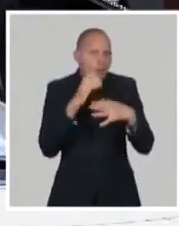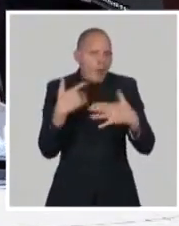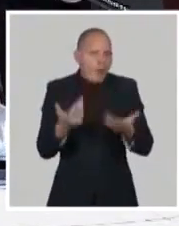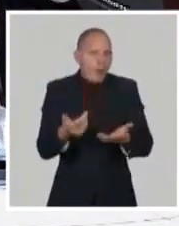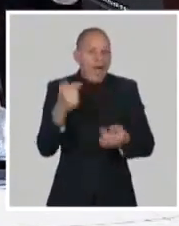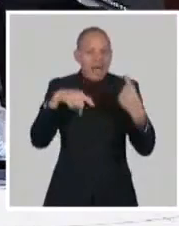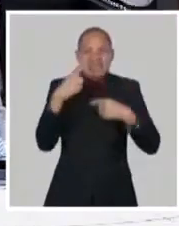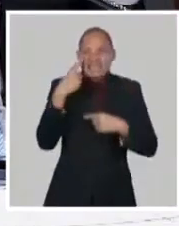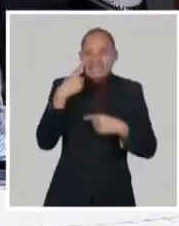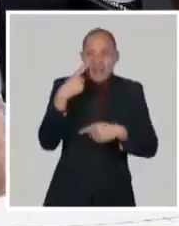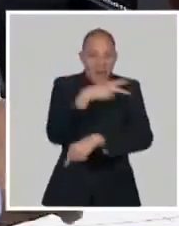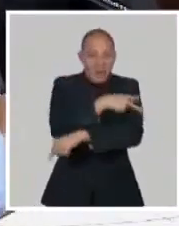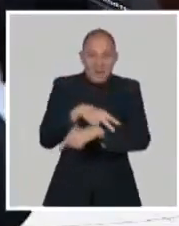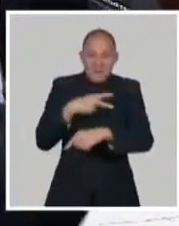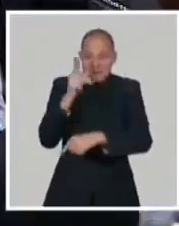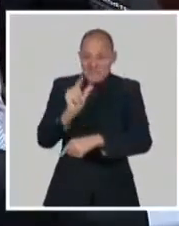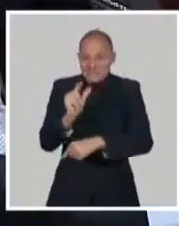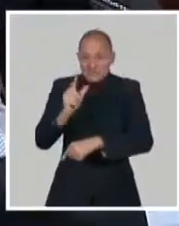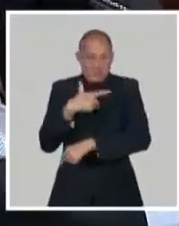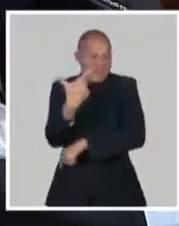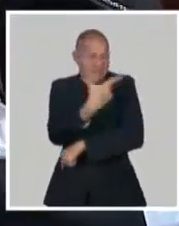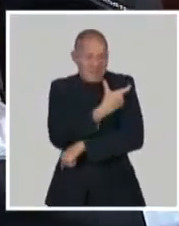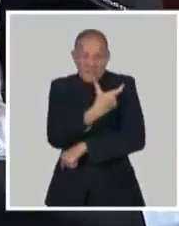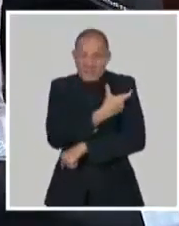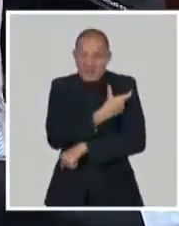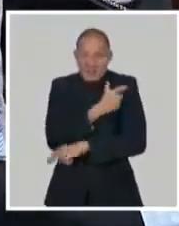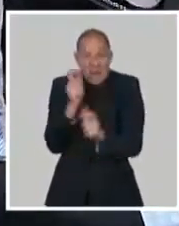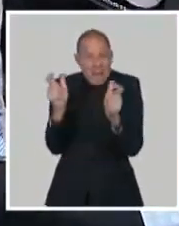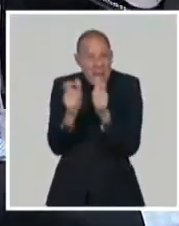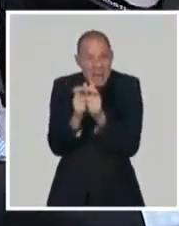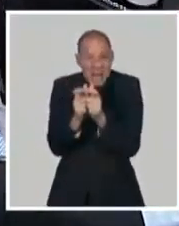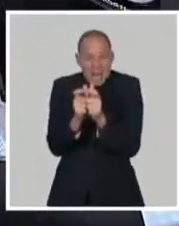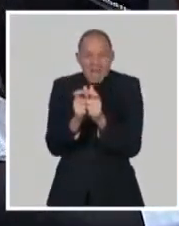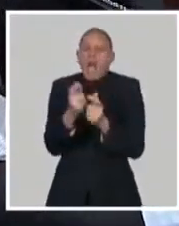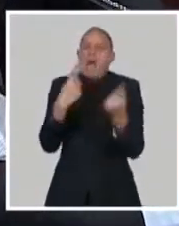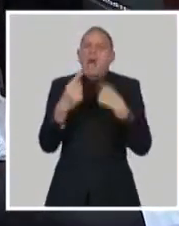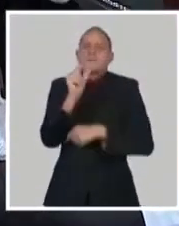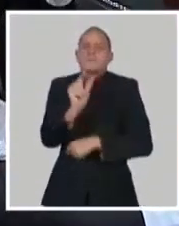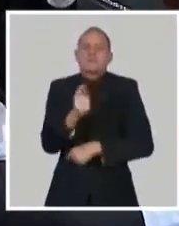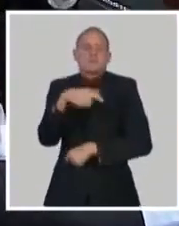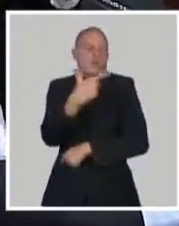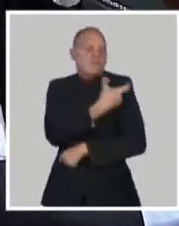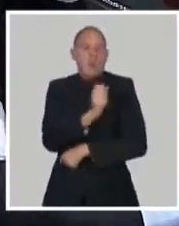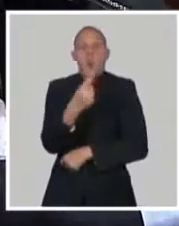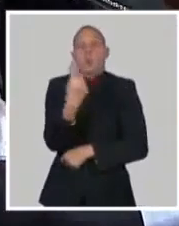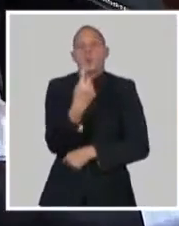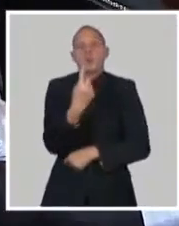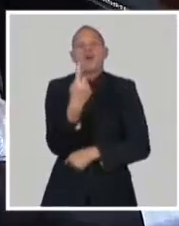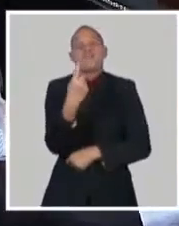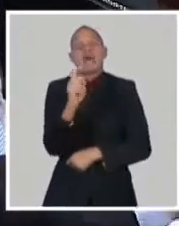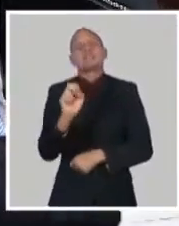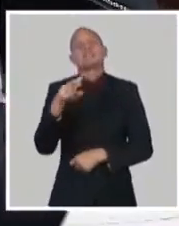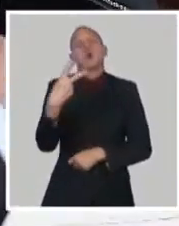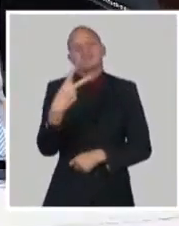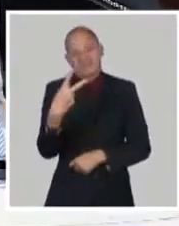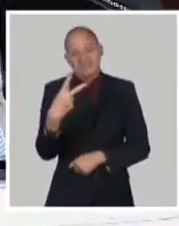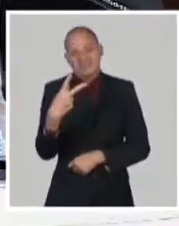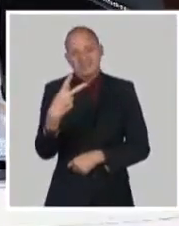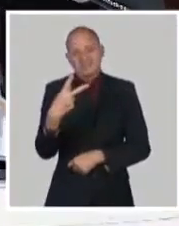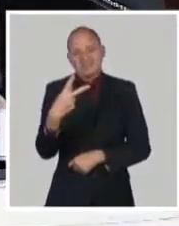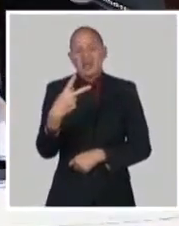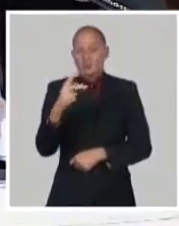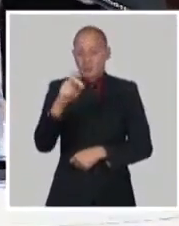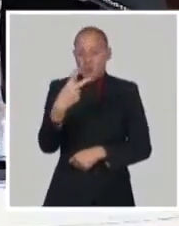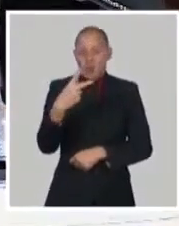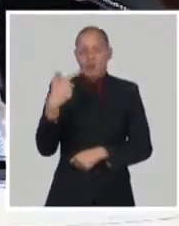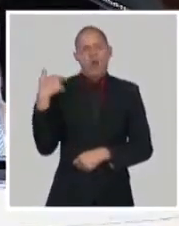vacunas realmente, muy poca gente ha podido llegar a la segunda dosis todavía, concentrados todos en el primer mundo esas vacunas. Y